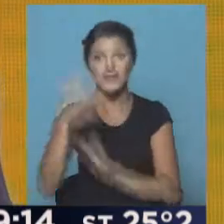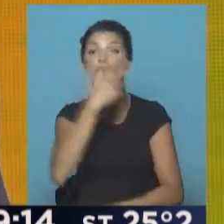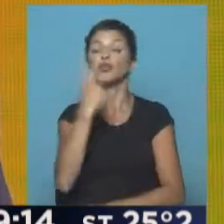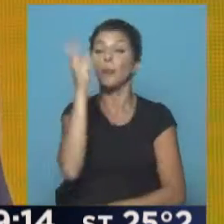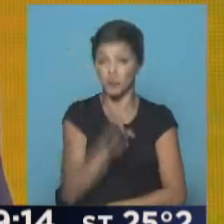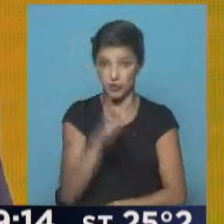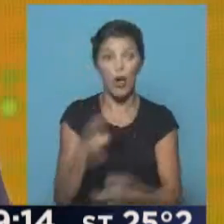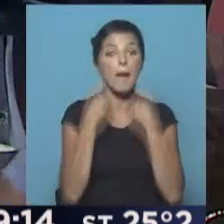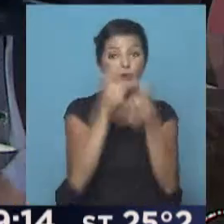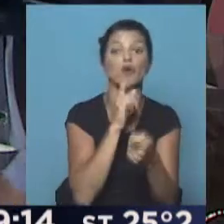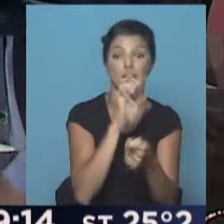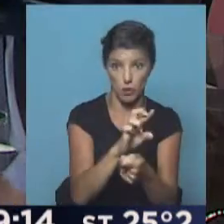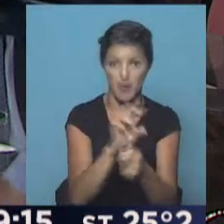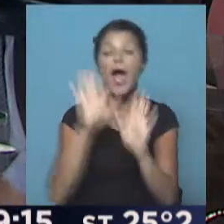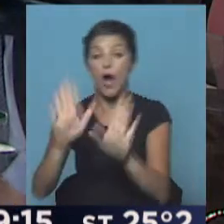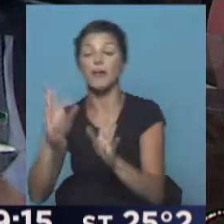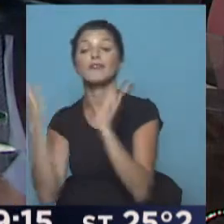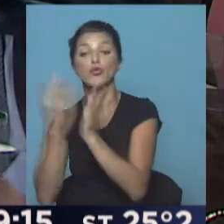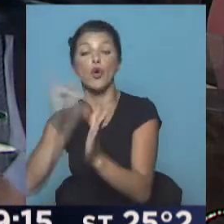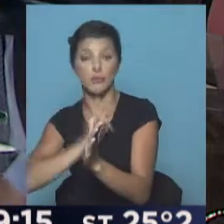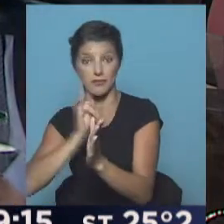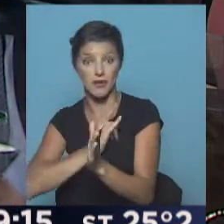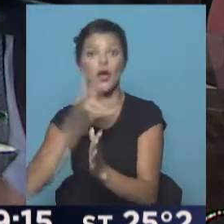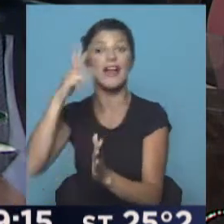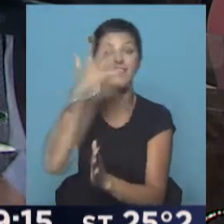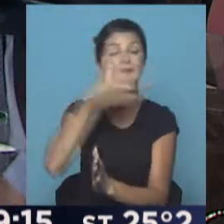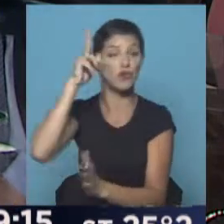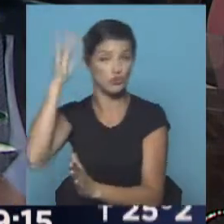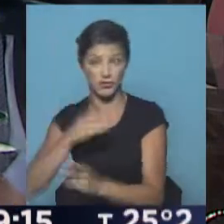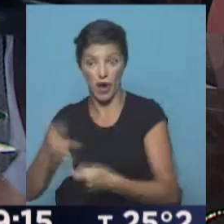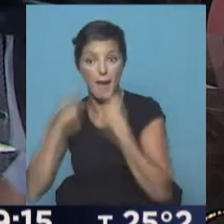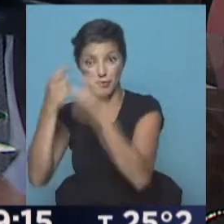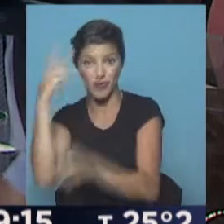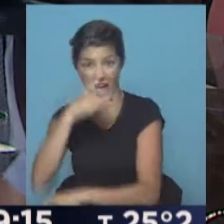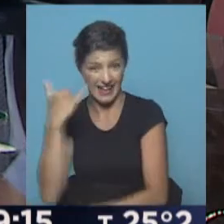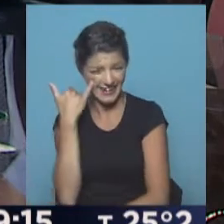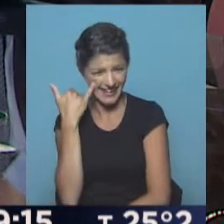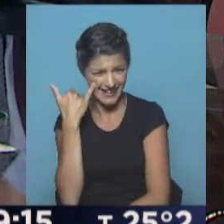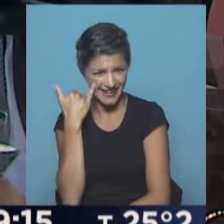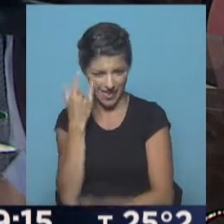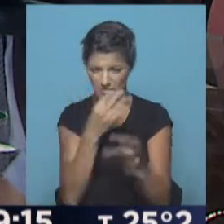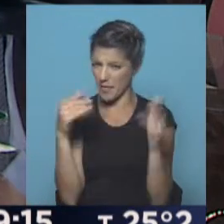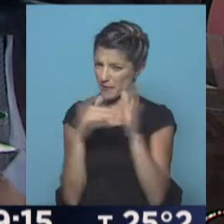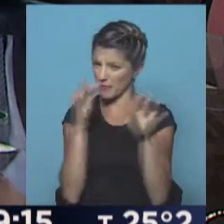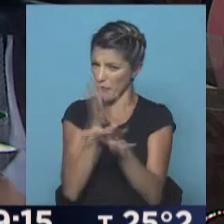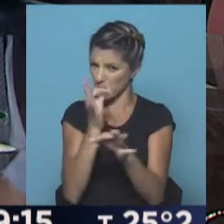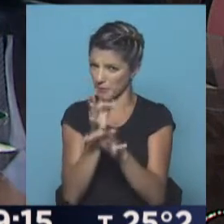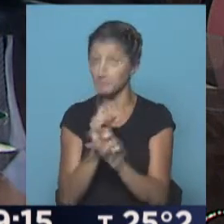tienen estudios de posgrado, el 58% optó por Hillary. Y también en cuanto a los pequeños pueblos y la población rural,